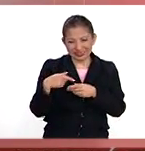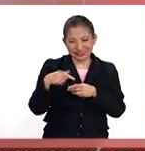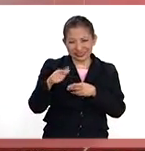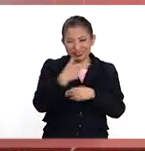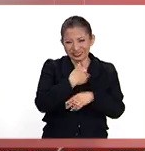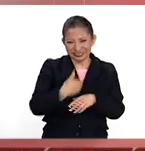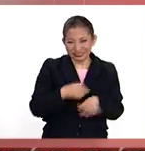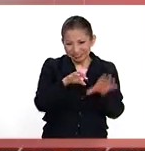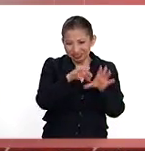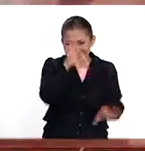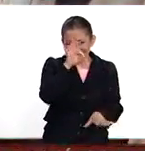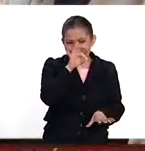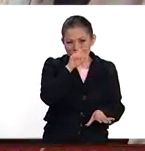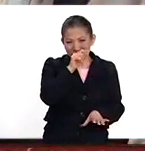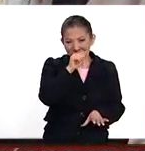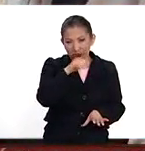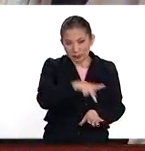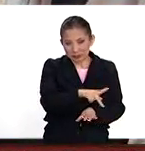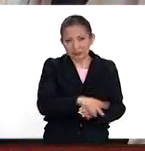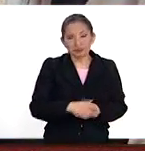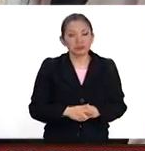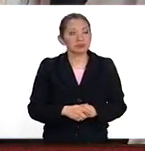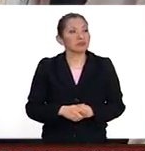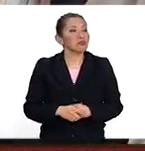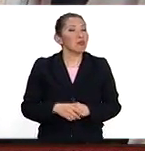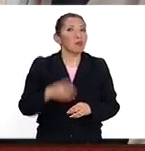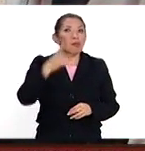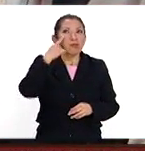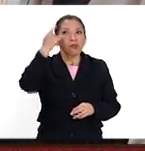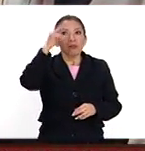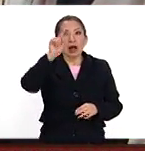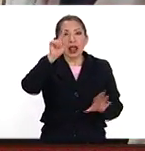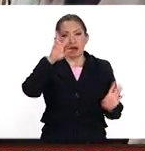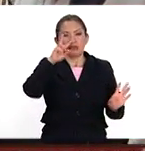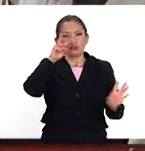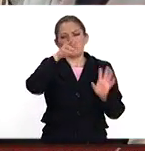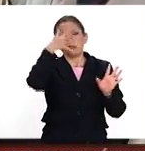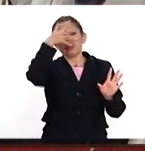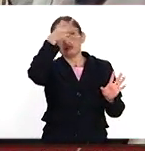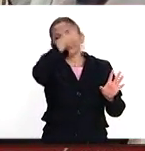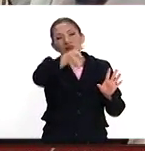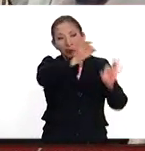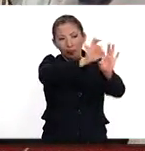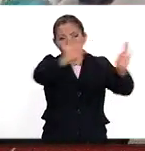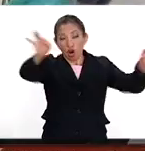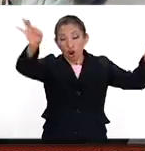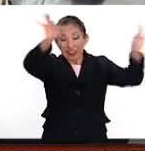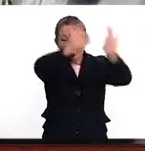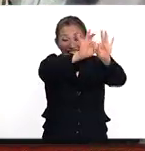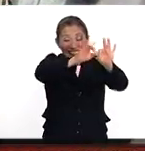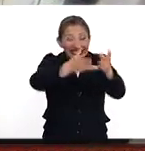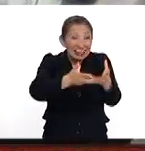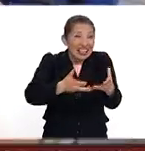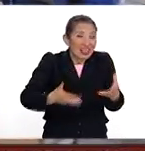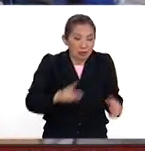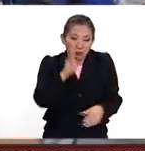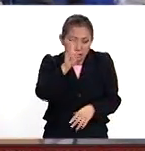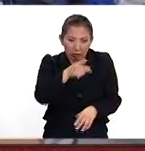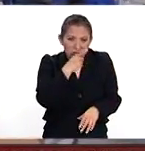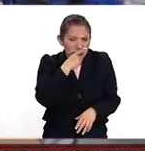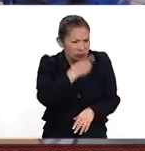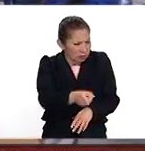el presidente electo. Mira, para poner en perspectiva la enorme importancia, porque esto que tú dices es